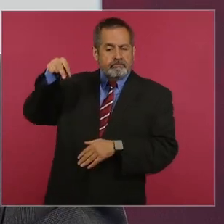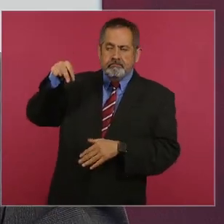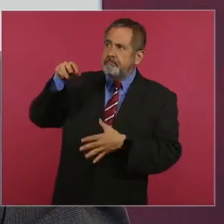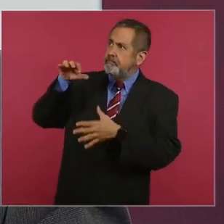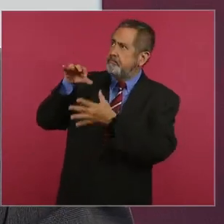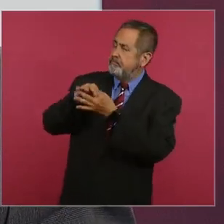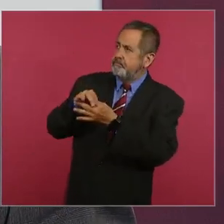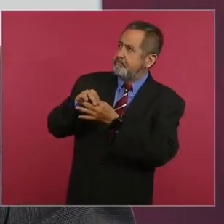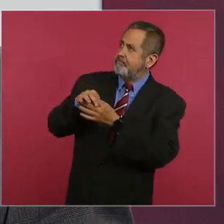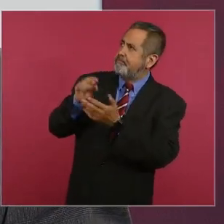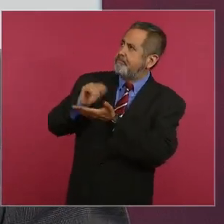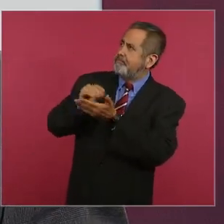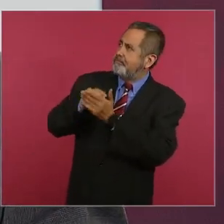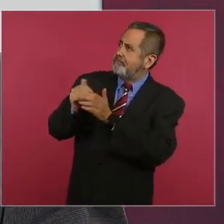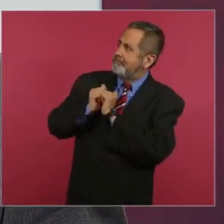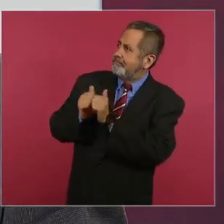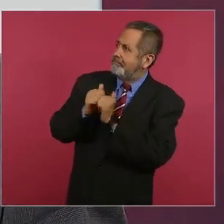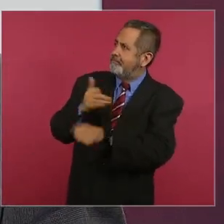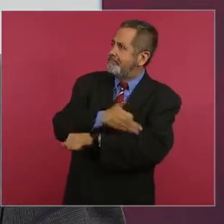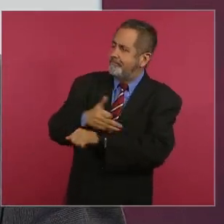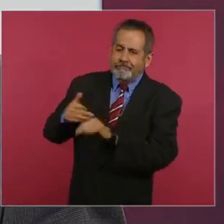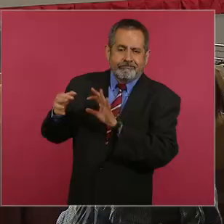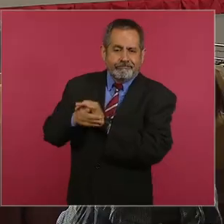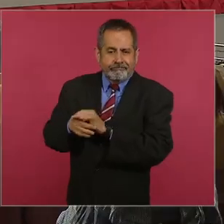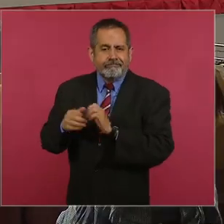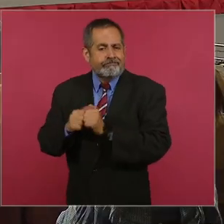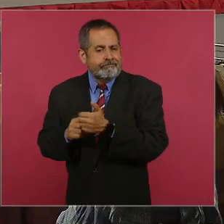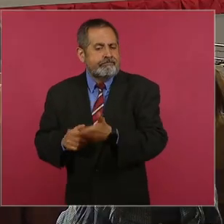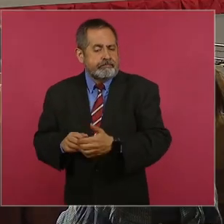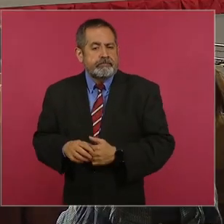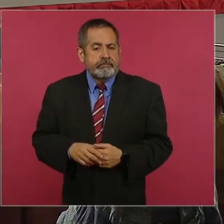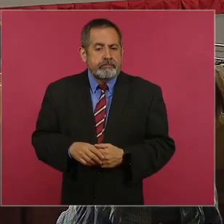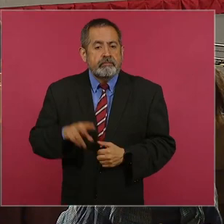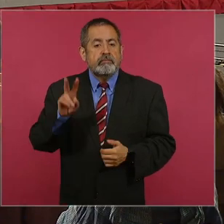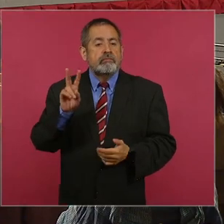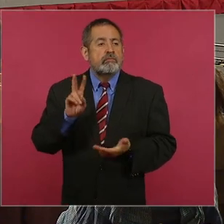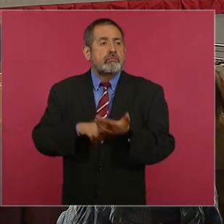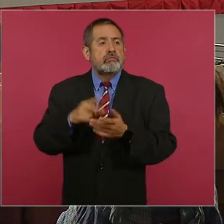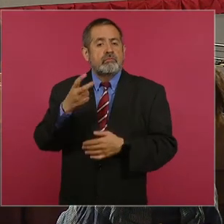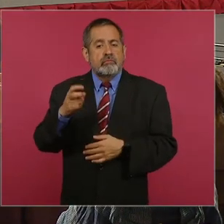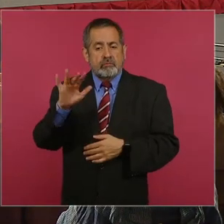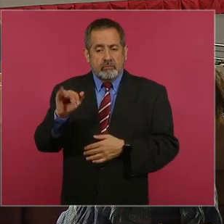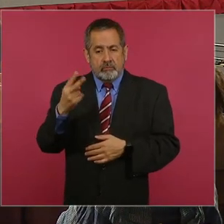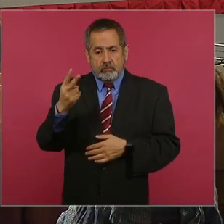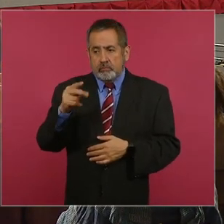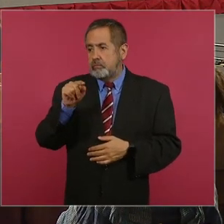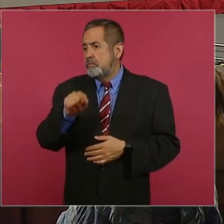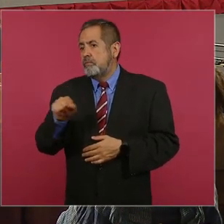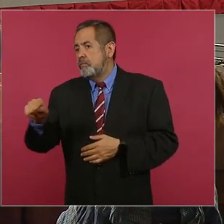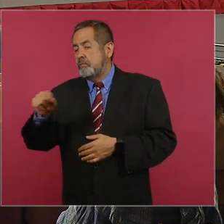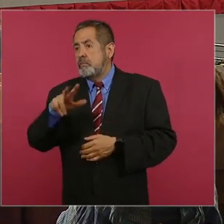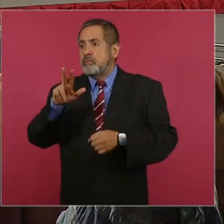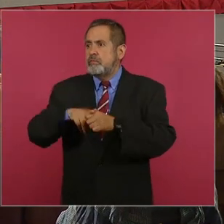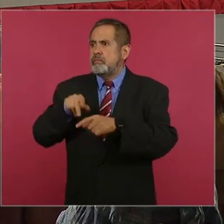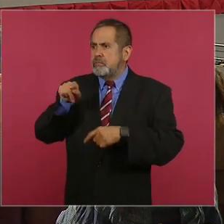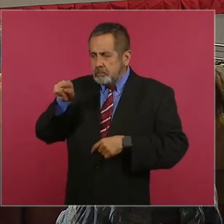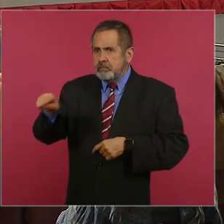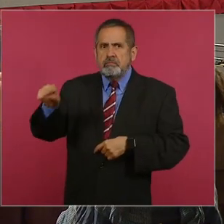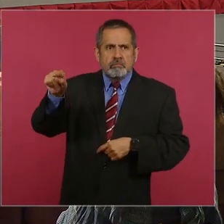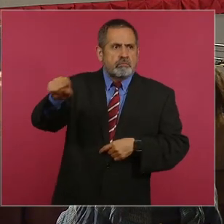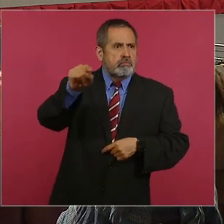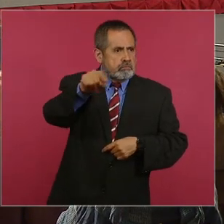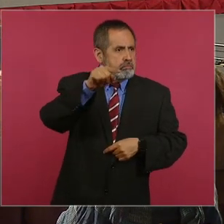parte de las familias y comunidades. y 2 mil 252 rasgos naturales asociados a la